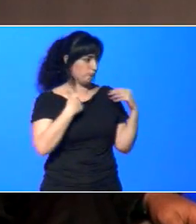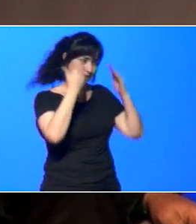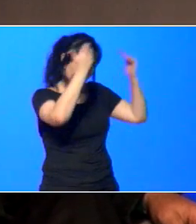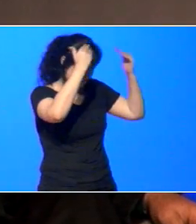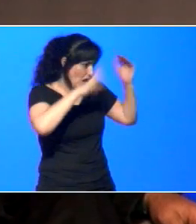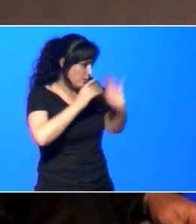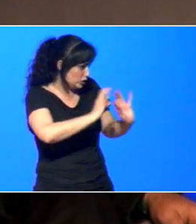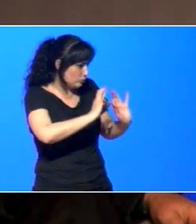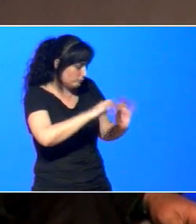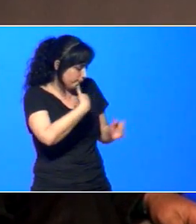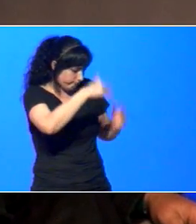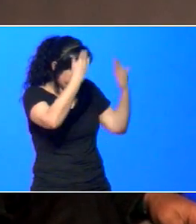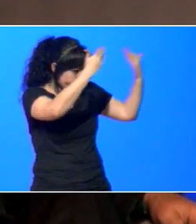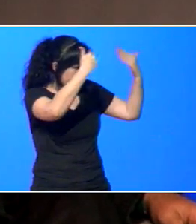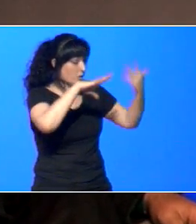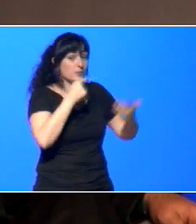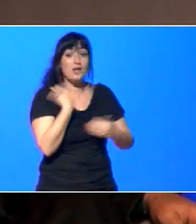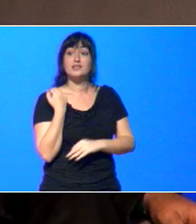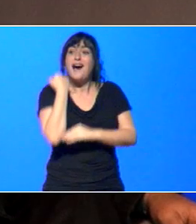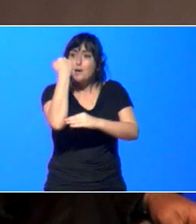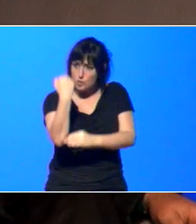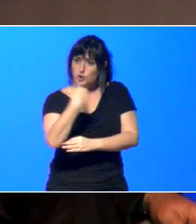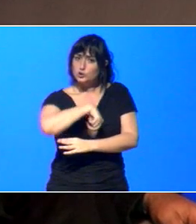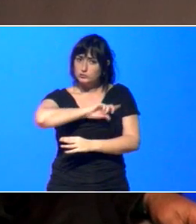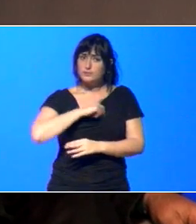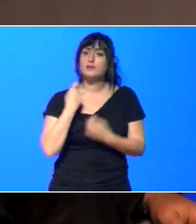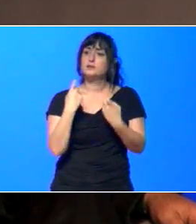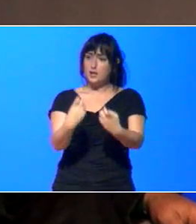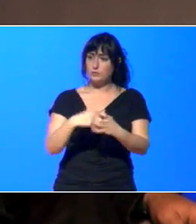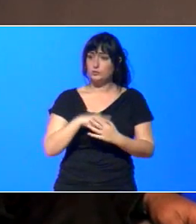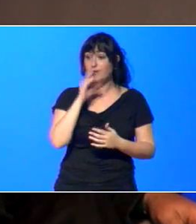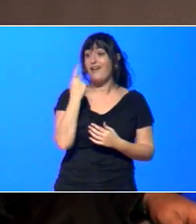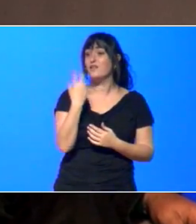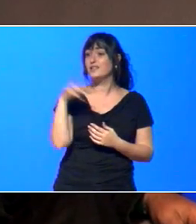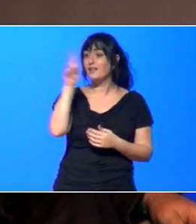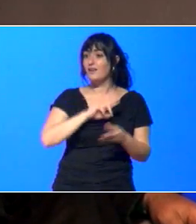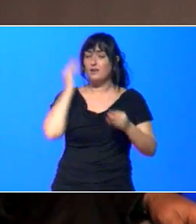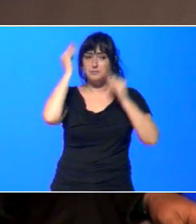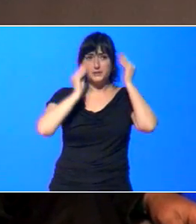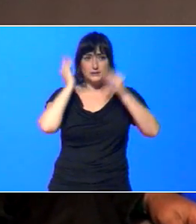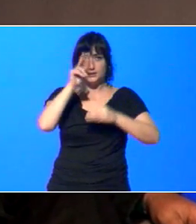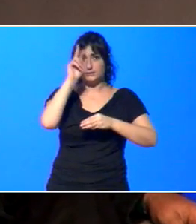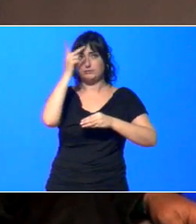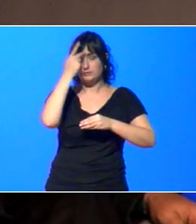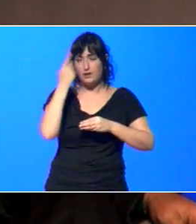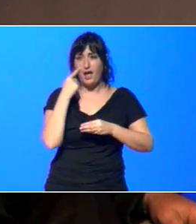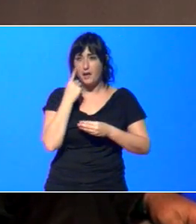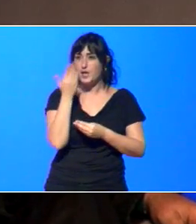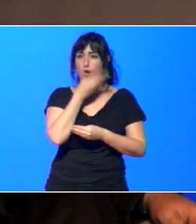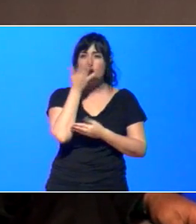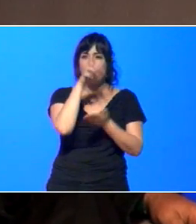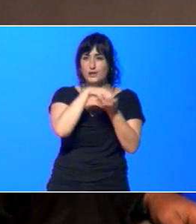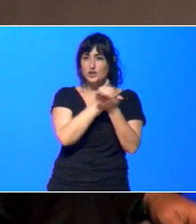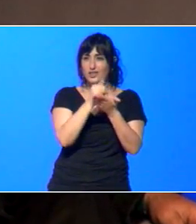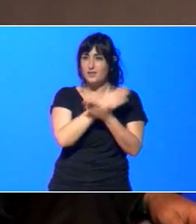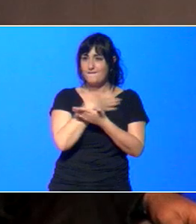creo que esos son los apoyos que necesitamos, porque hay que repensar de cómo queremos, qué tipo de escuela queremos.